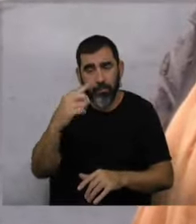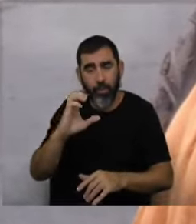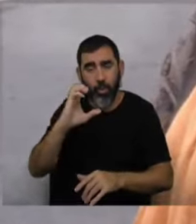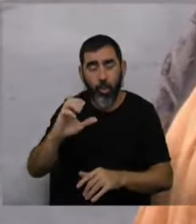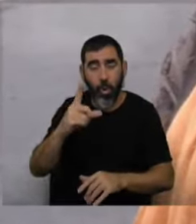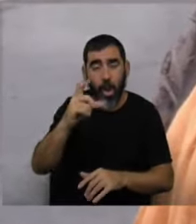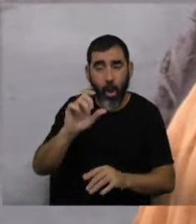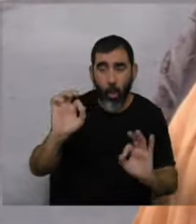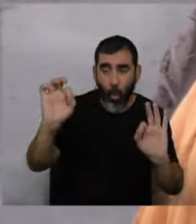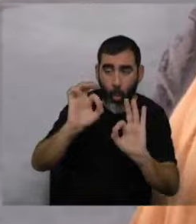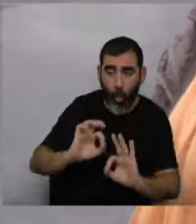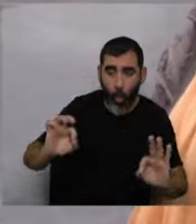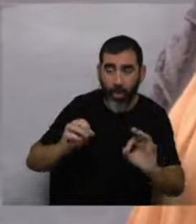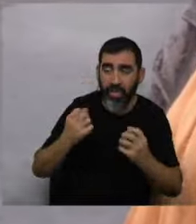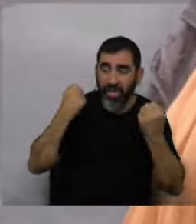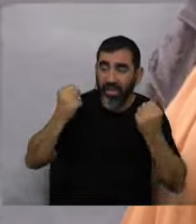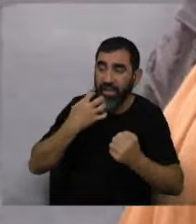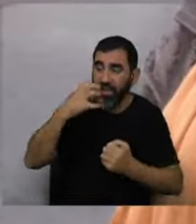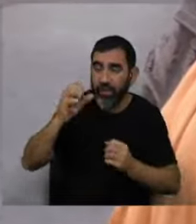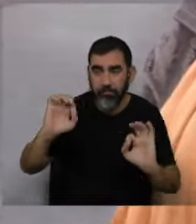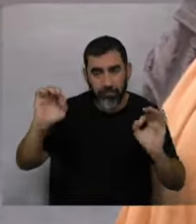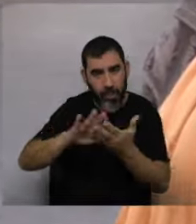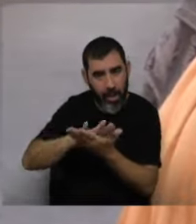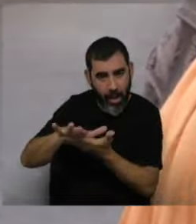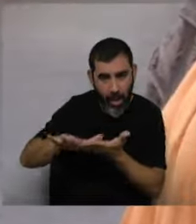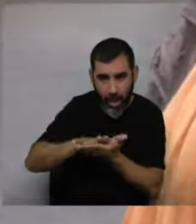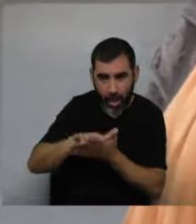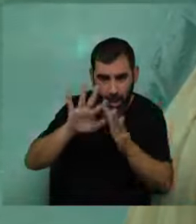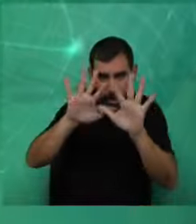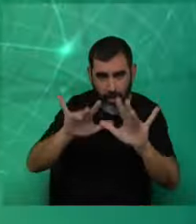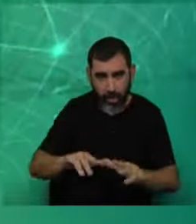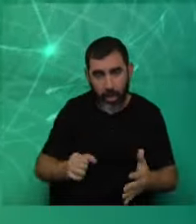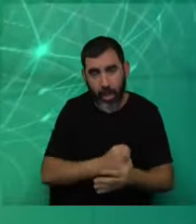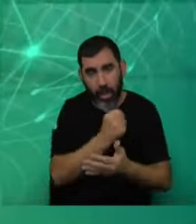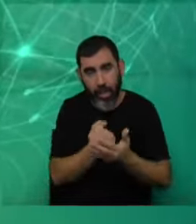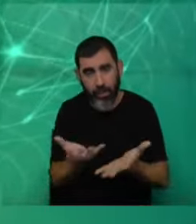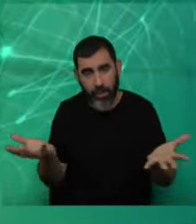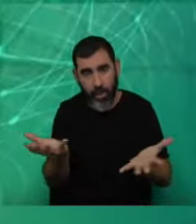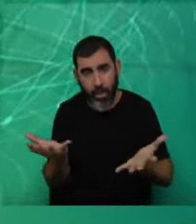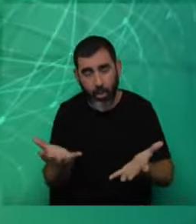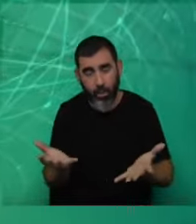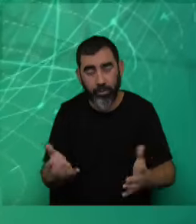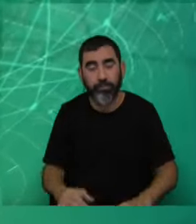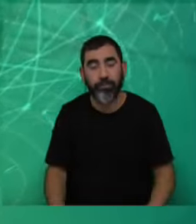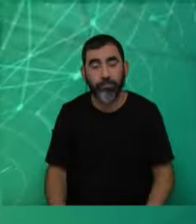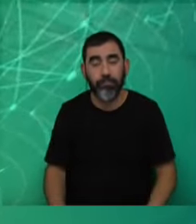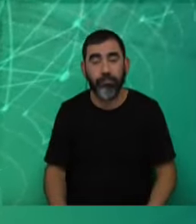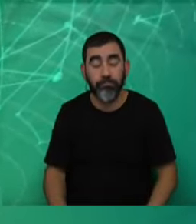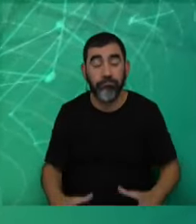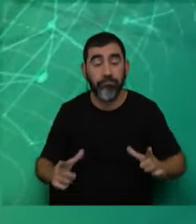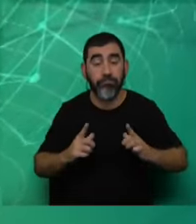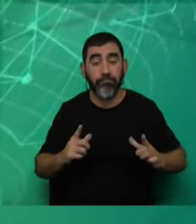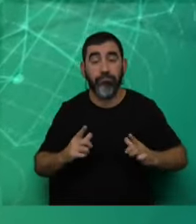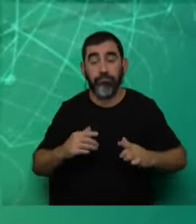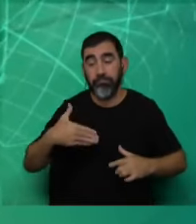Atlético aguada donde sus hinchas fueron los que cantaron no hubo ningún comunicado hasta ahora ni ningún mensaje así que bueno Esperamos que en las